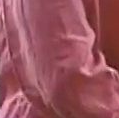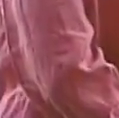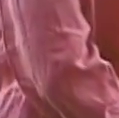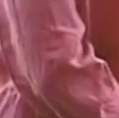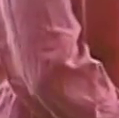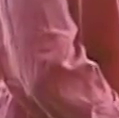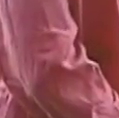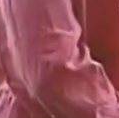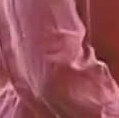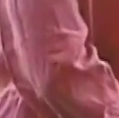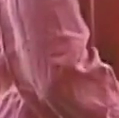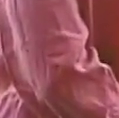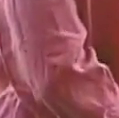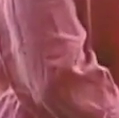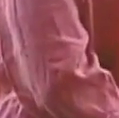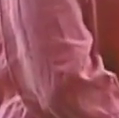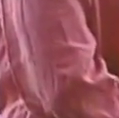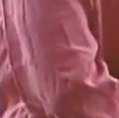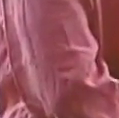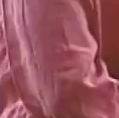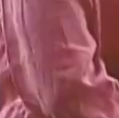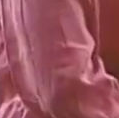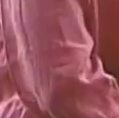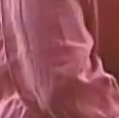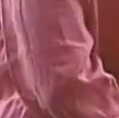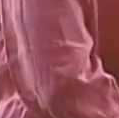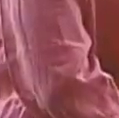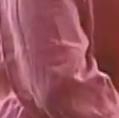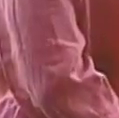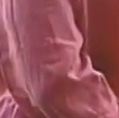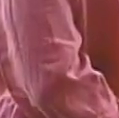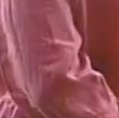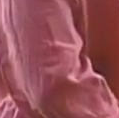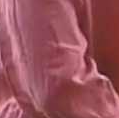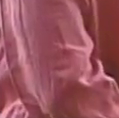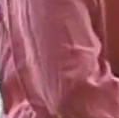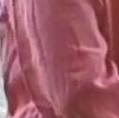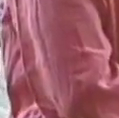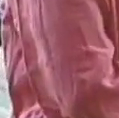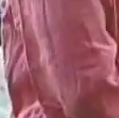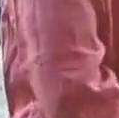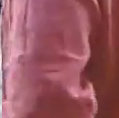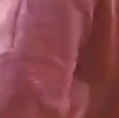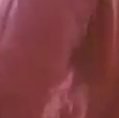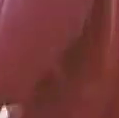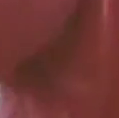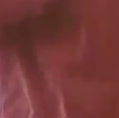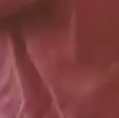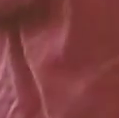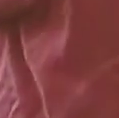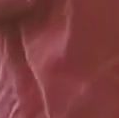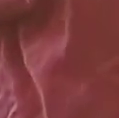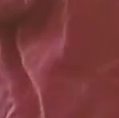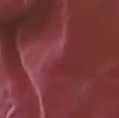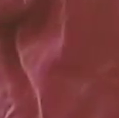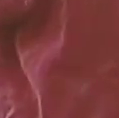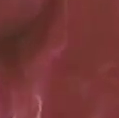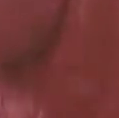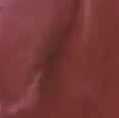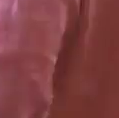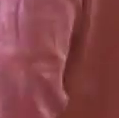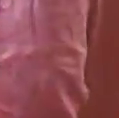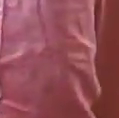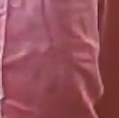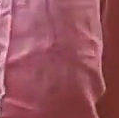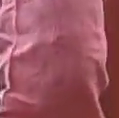El día de hoy, los representantes de los más de 800 consejos productivos de los trabajadores y trabajadoras se han reunido